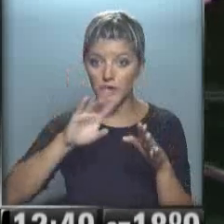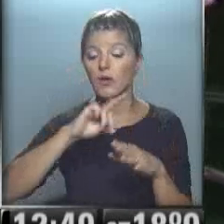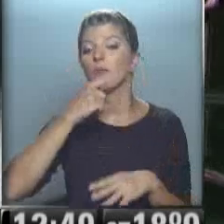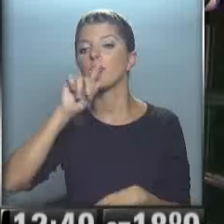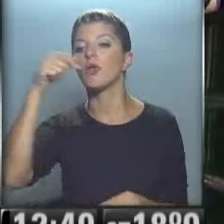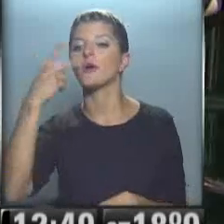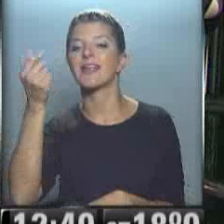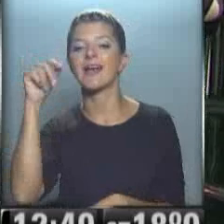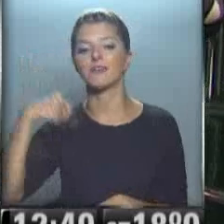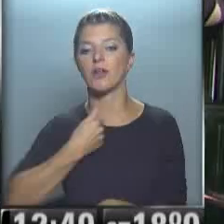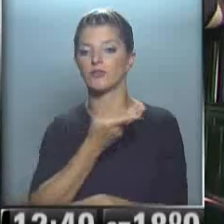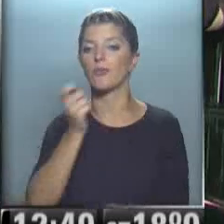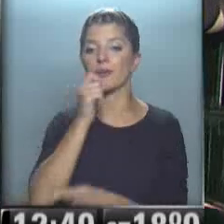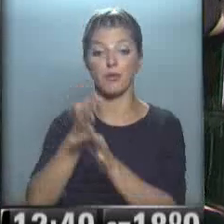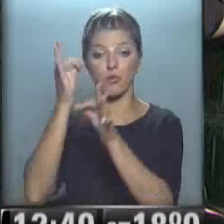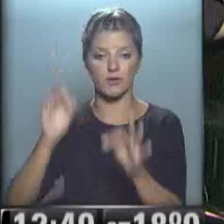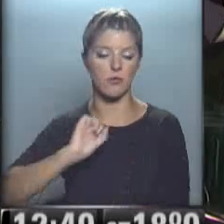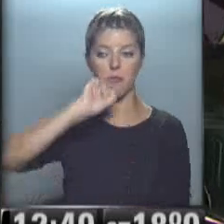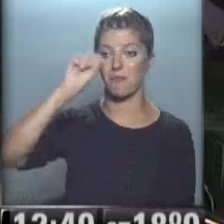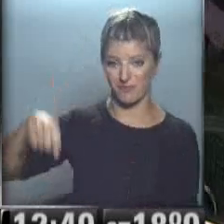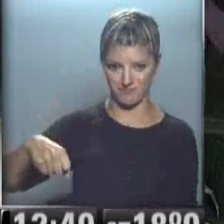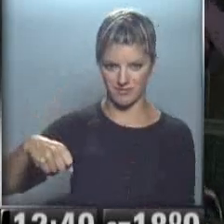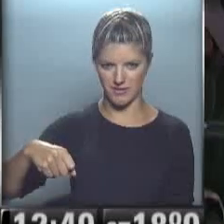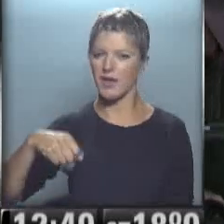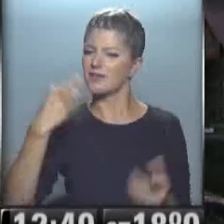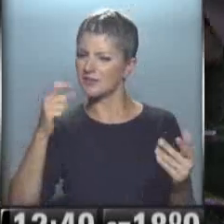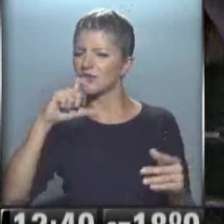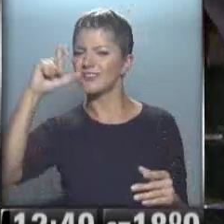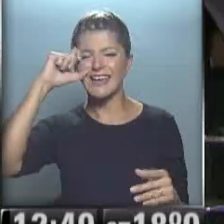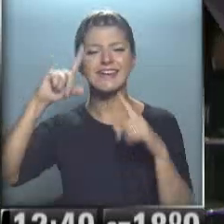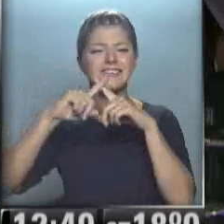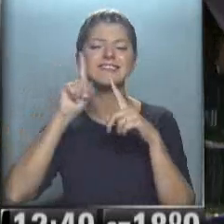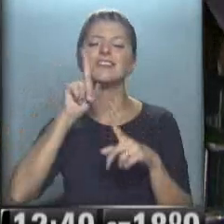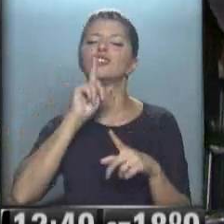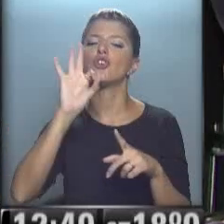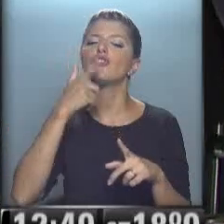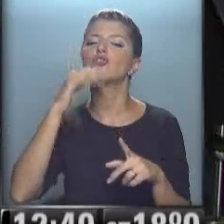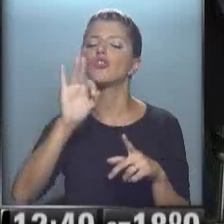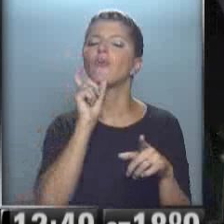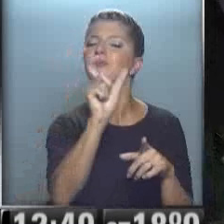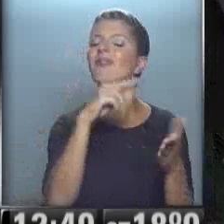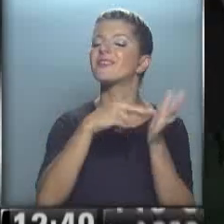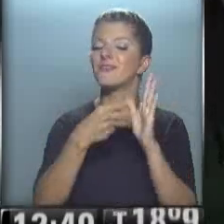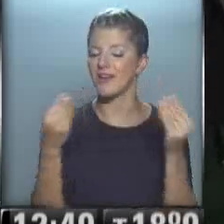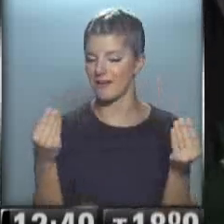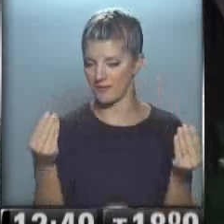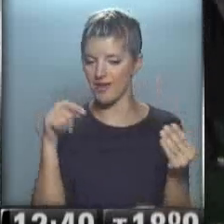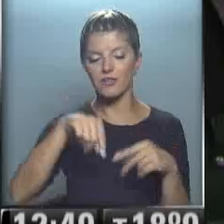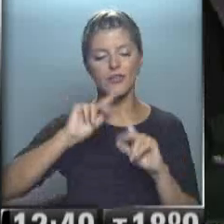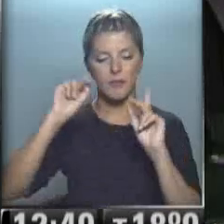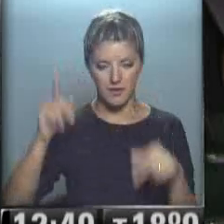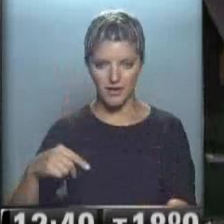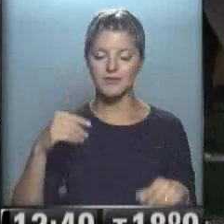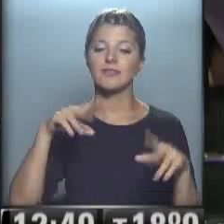gasto social como puede ser la educación digamos exitoso en qué termino esto también es un debate abierto inclusive en economía sobre cómo se